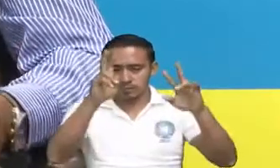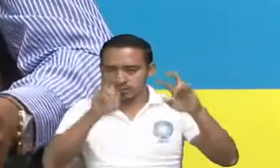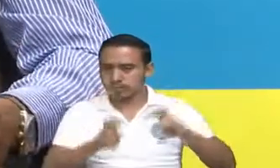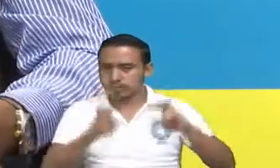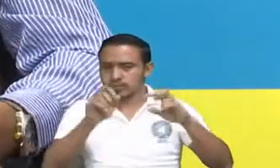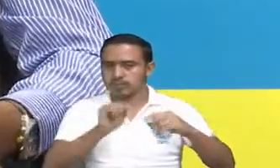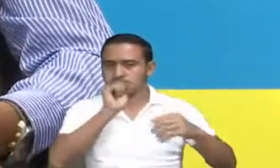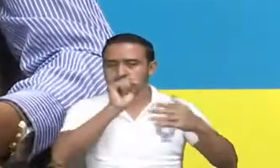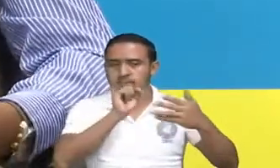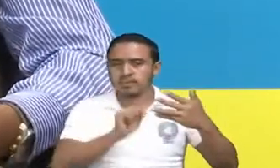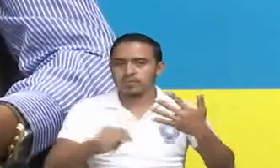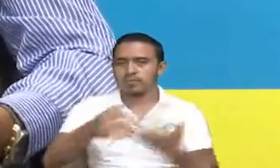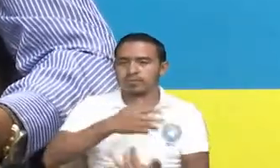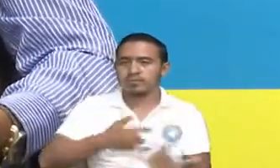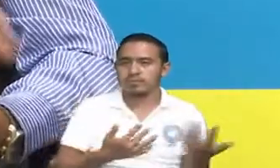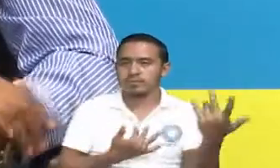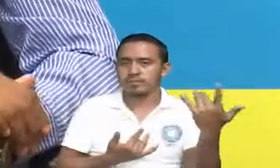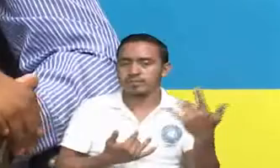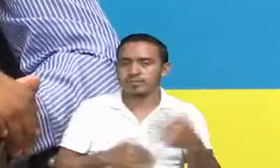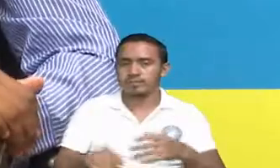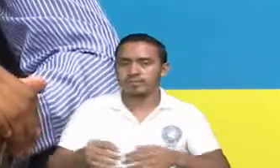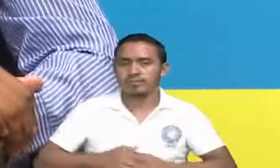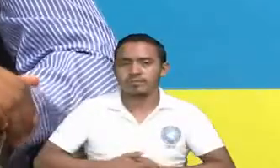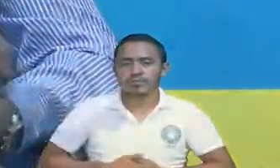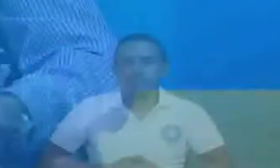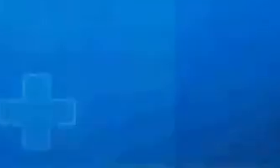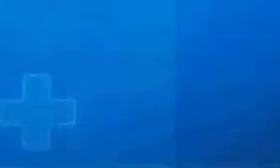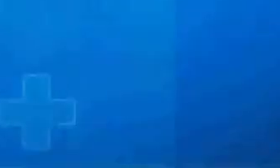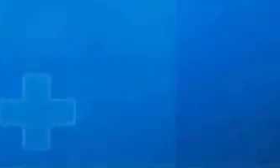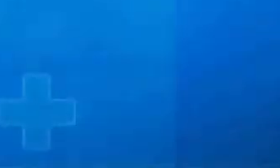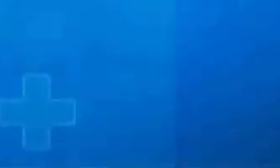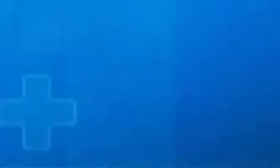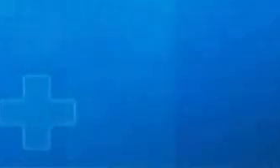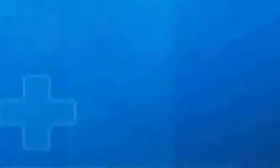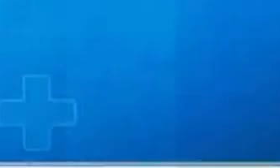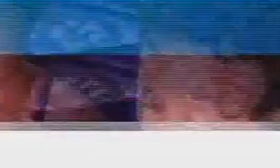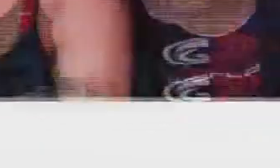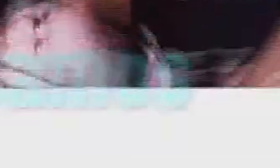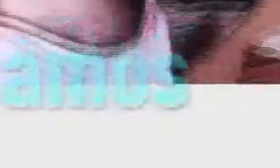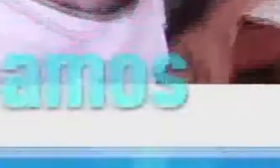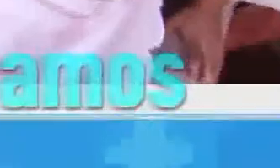identificarlos en una relación. Ya regresamos, no le cambie de canal.